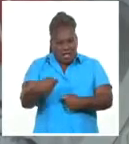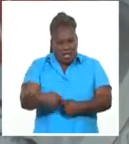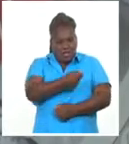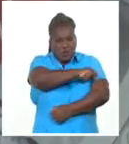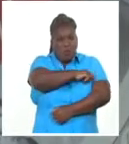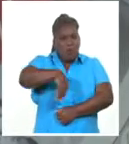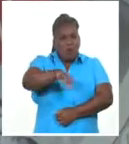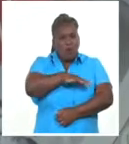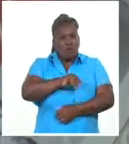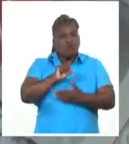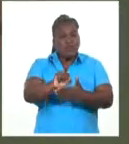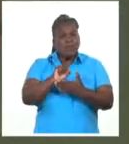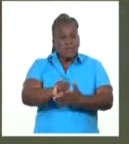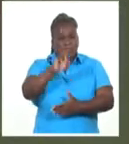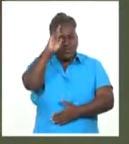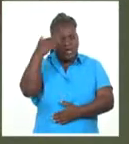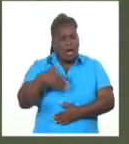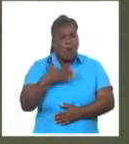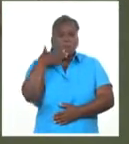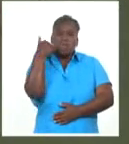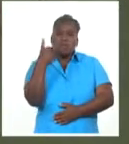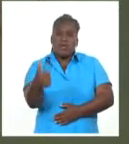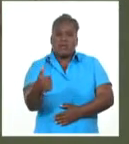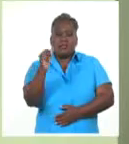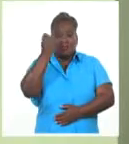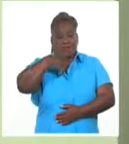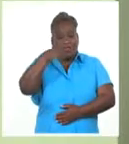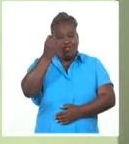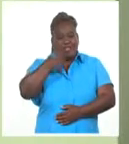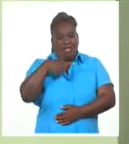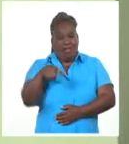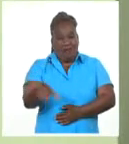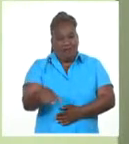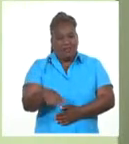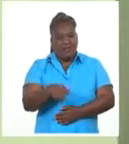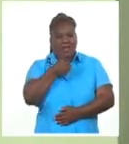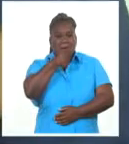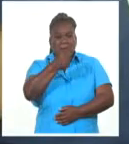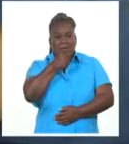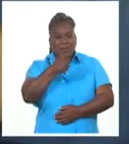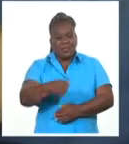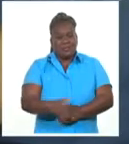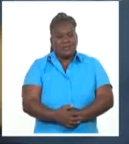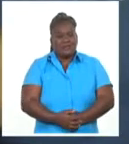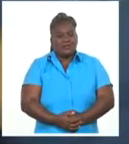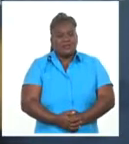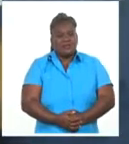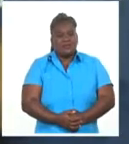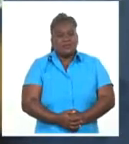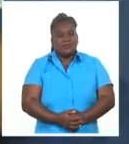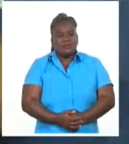los servicios de salud. Desde Ciego Dávila, Damián Betanzos Hernández, Sistema Informativo de la Televisión Cubana.